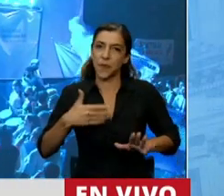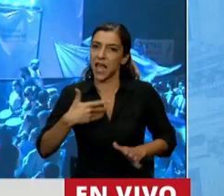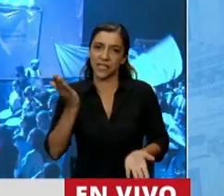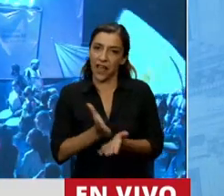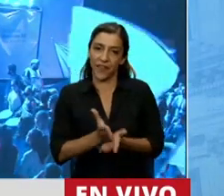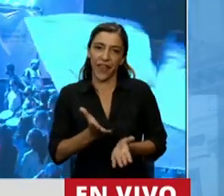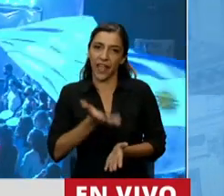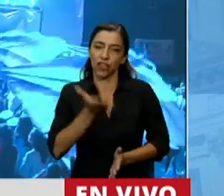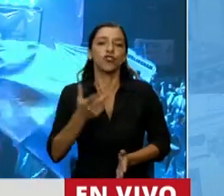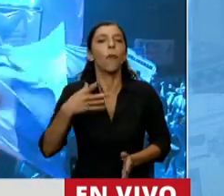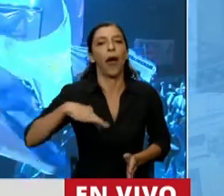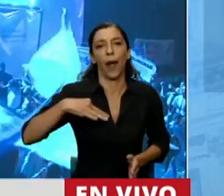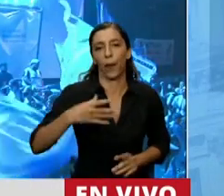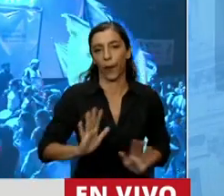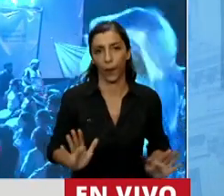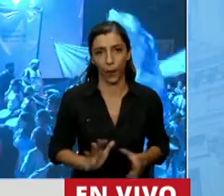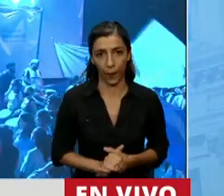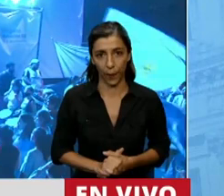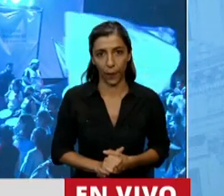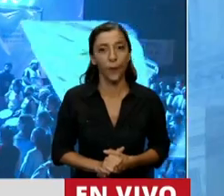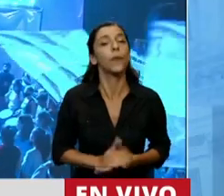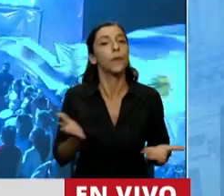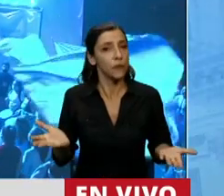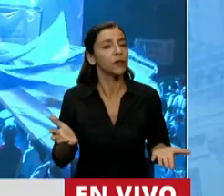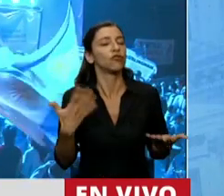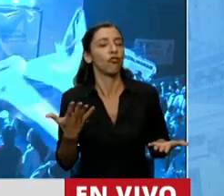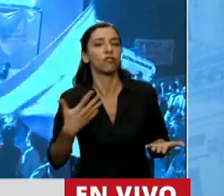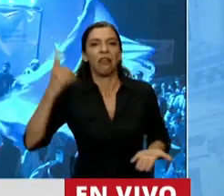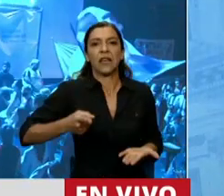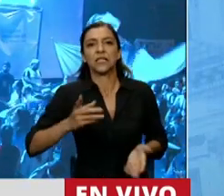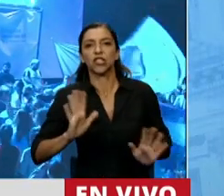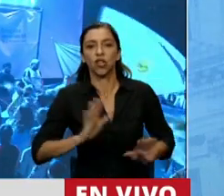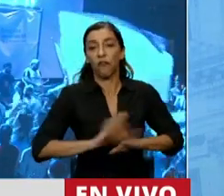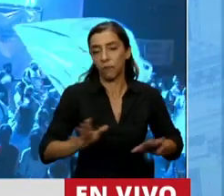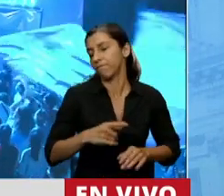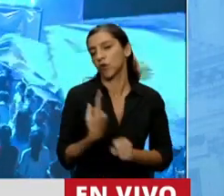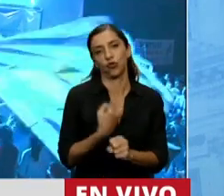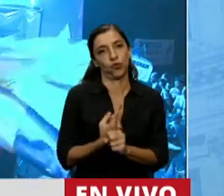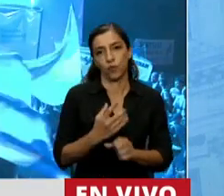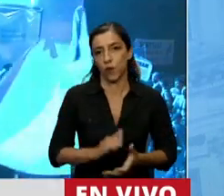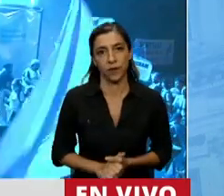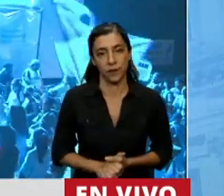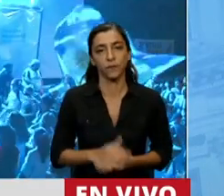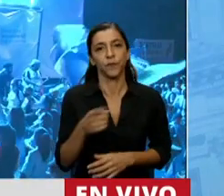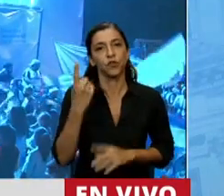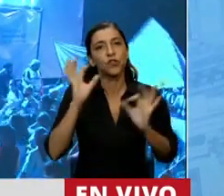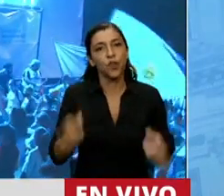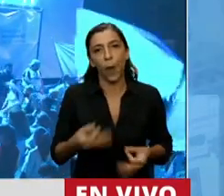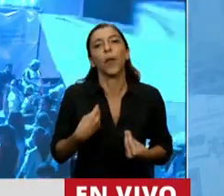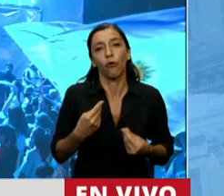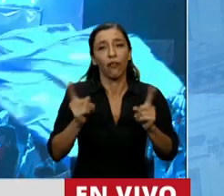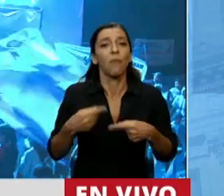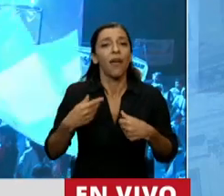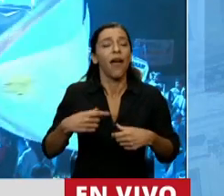privado de la vida arbitrariamente. Encontramos en la ley fundamental lo dispuesto en la Convención sobre los Derechos del